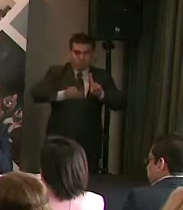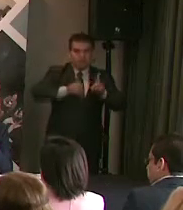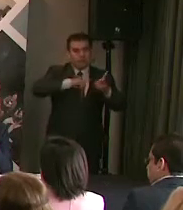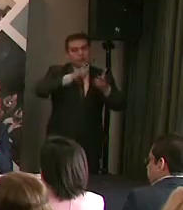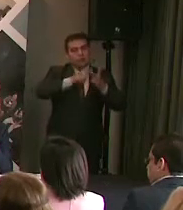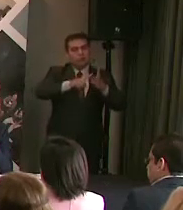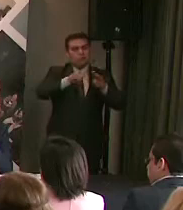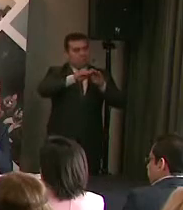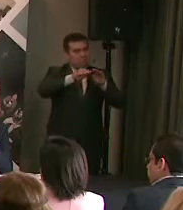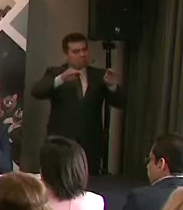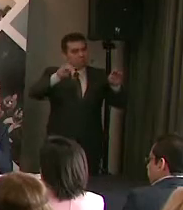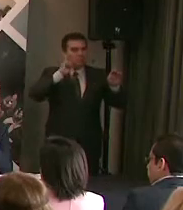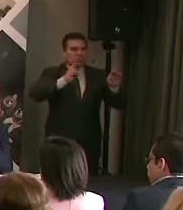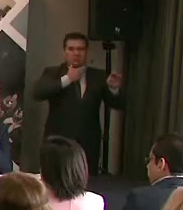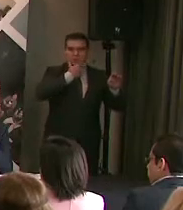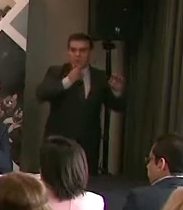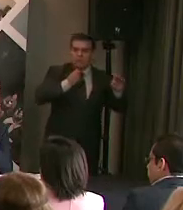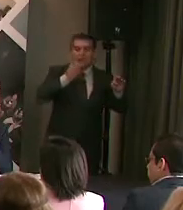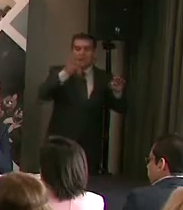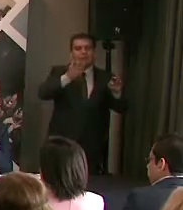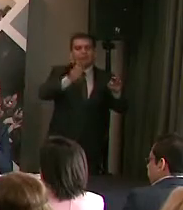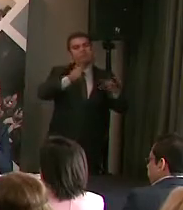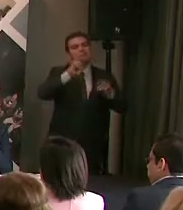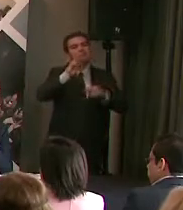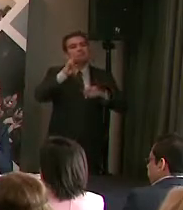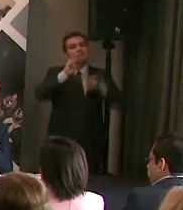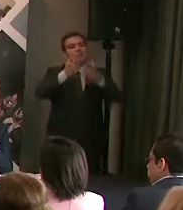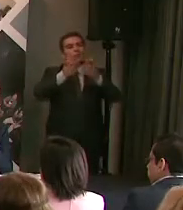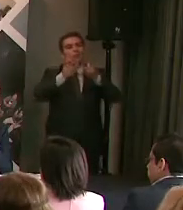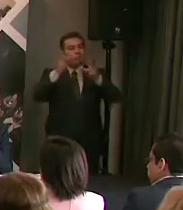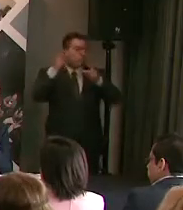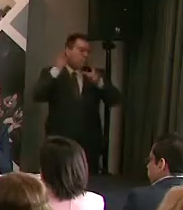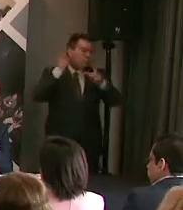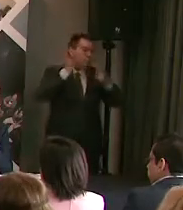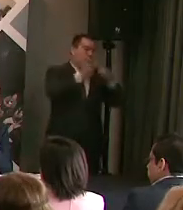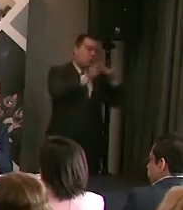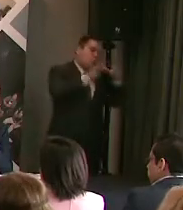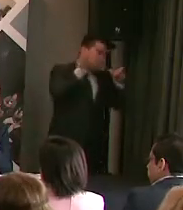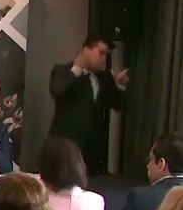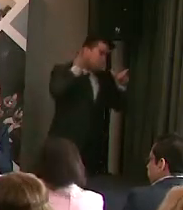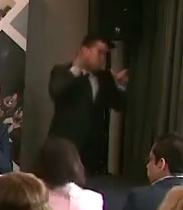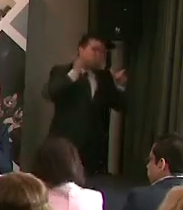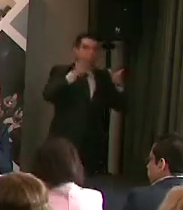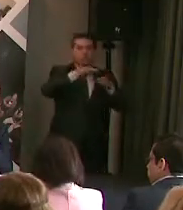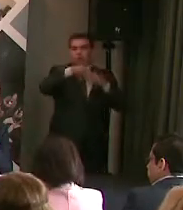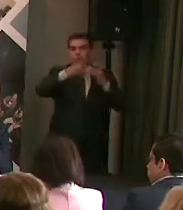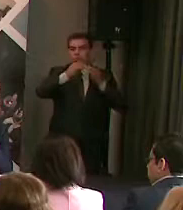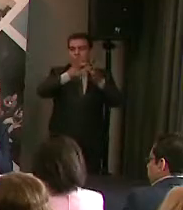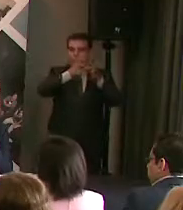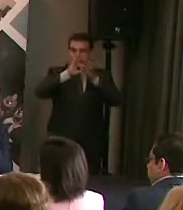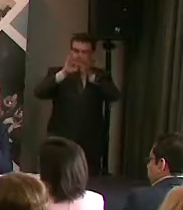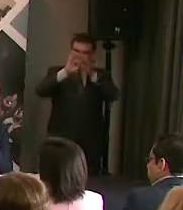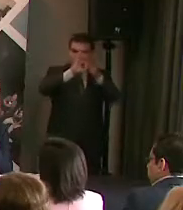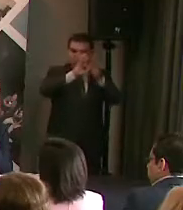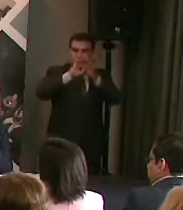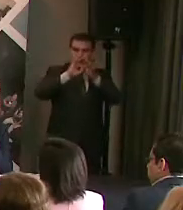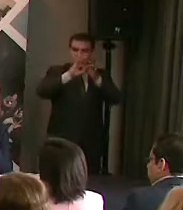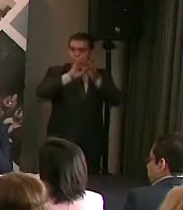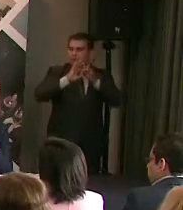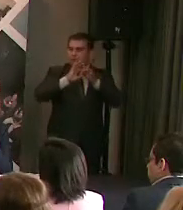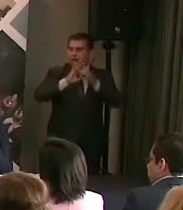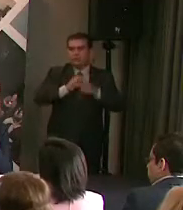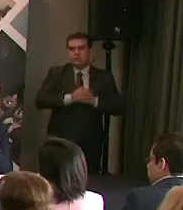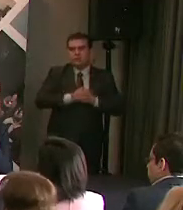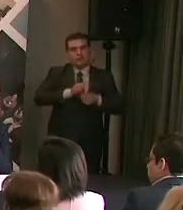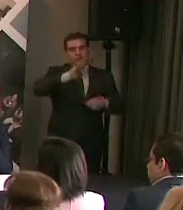de mujeres de distintos partidos políticos que trabajaron unidas por esos objetivos. Para finalizar,